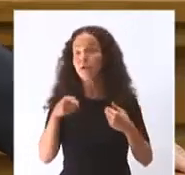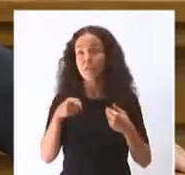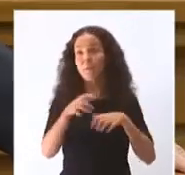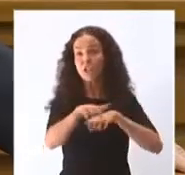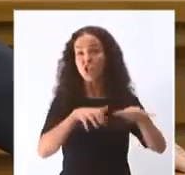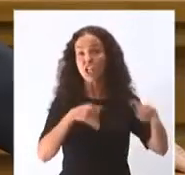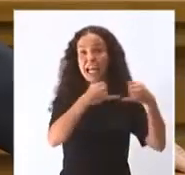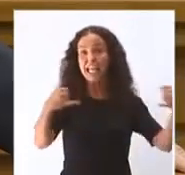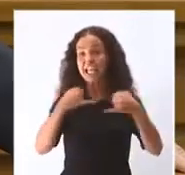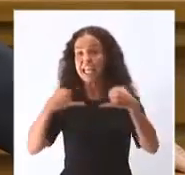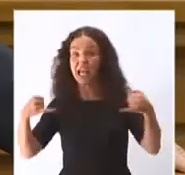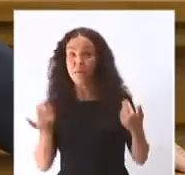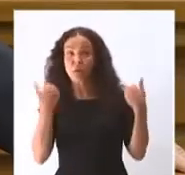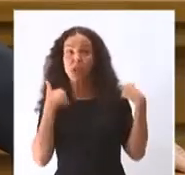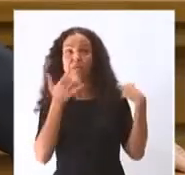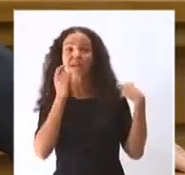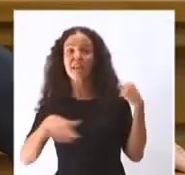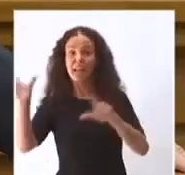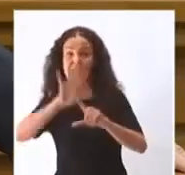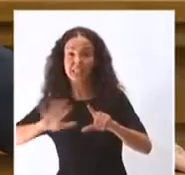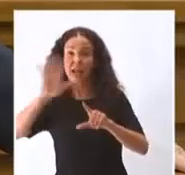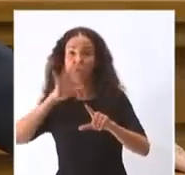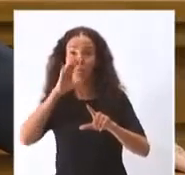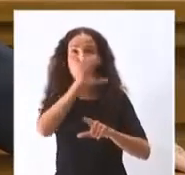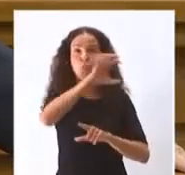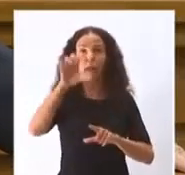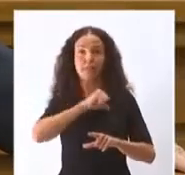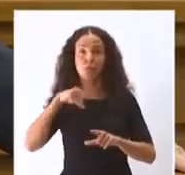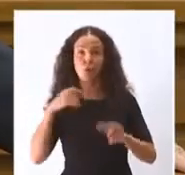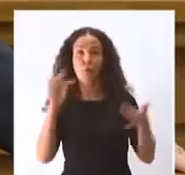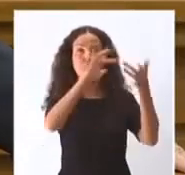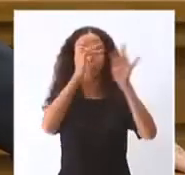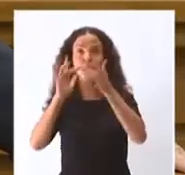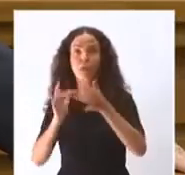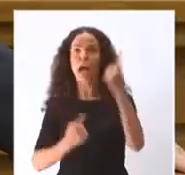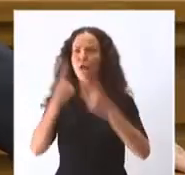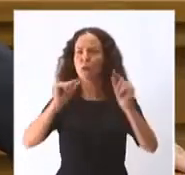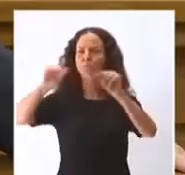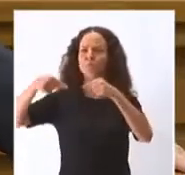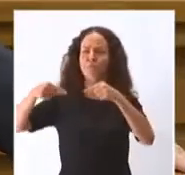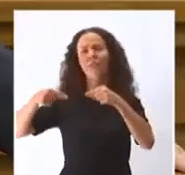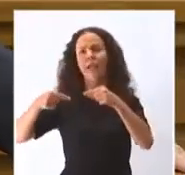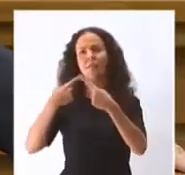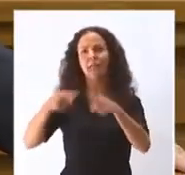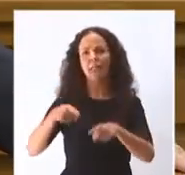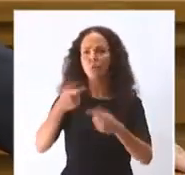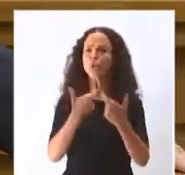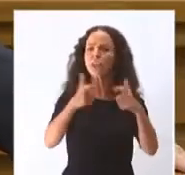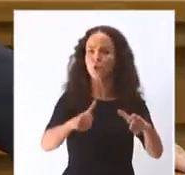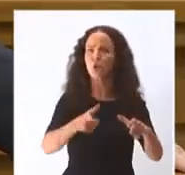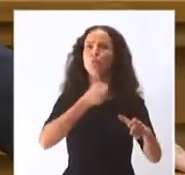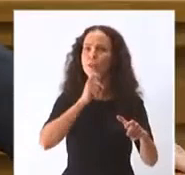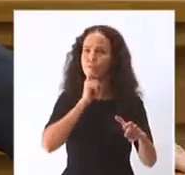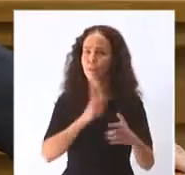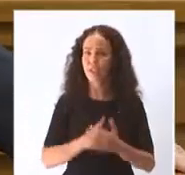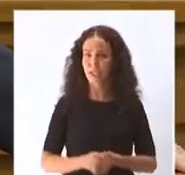realmente dependen del estado porque atraviesa en comunidades autónomas algunas tienen concesiones históricas es un sector complicado es un sector conflictivo y